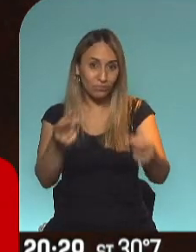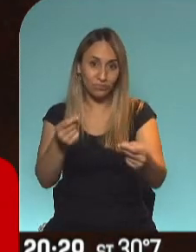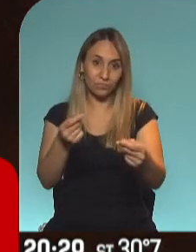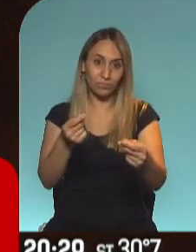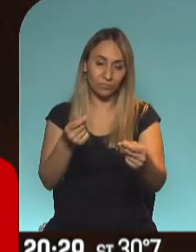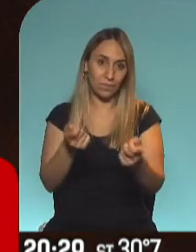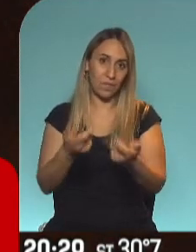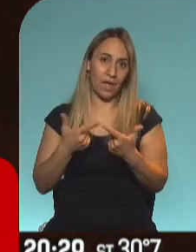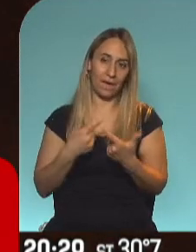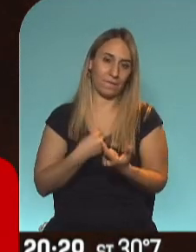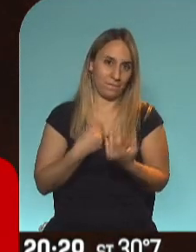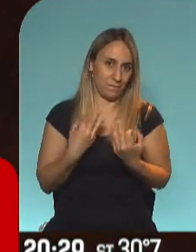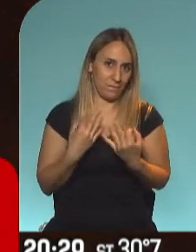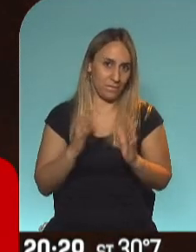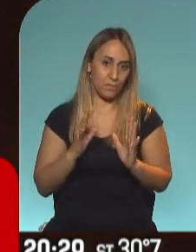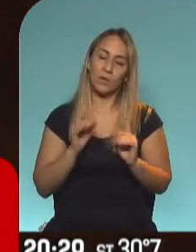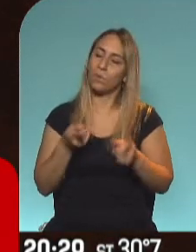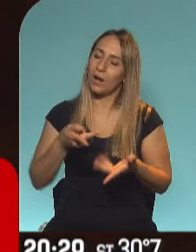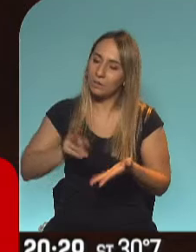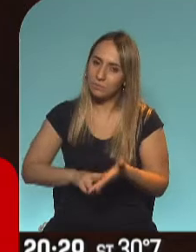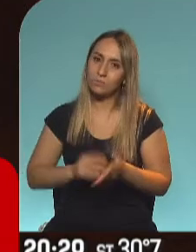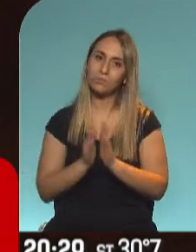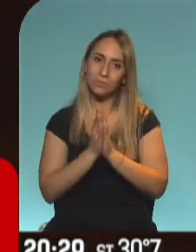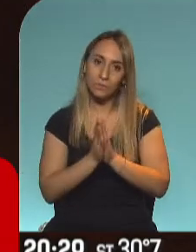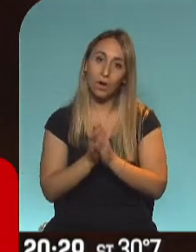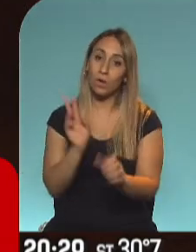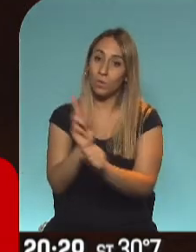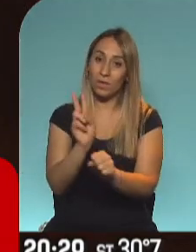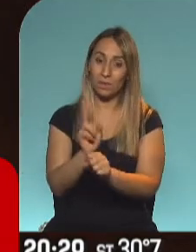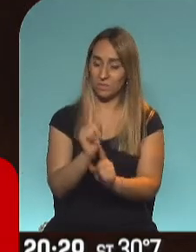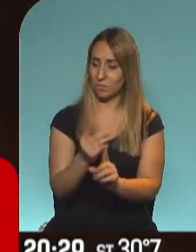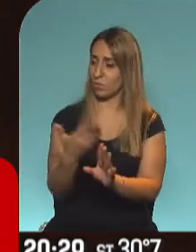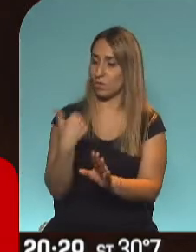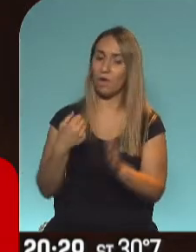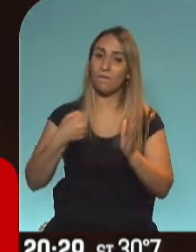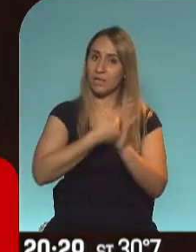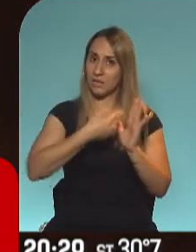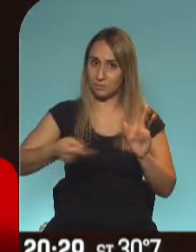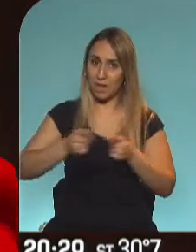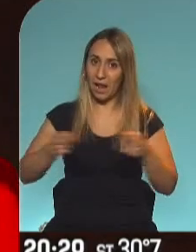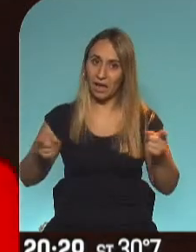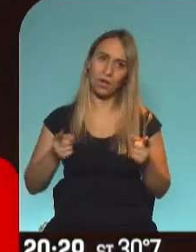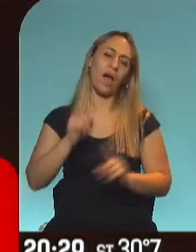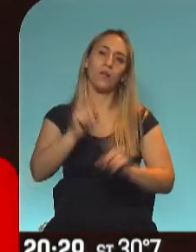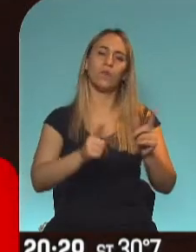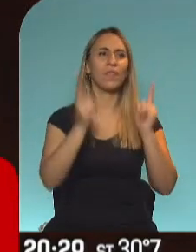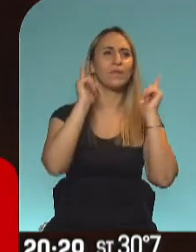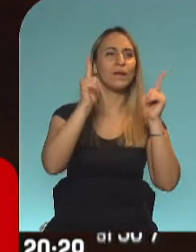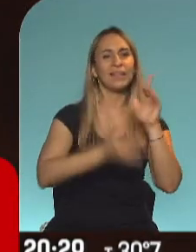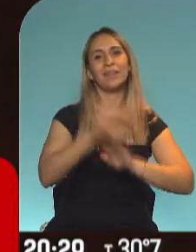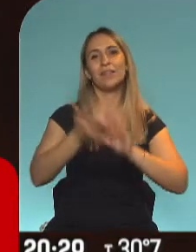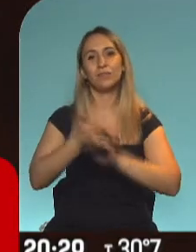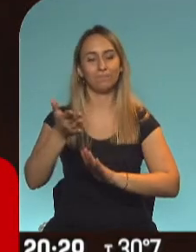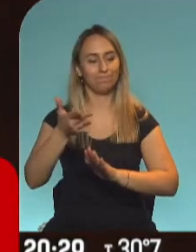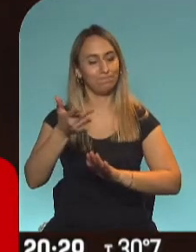pero reitero una vez más, cuidémonos, por ejemplo, lo que pasó este fin de semana largo, A lo mejor habrá sido divertido para algunos, pero me parece